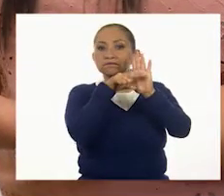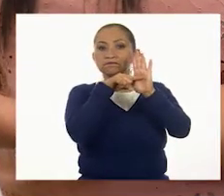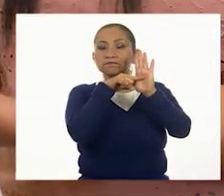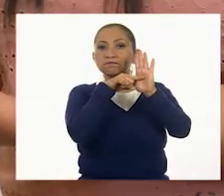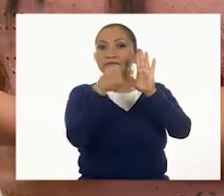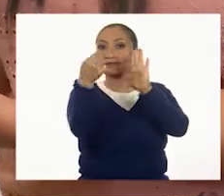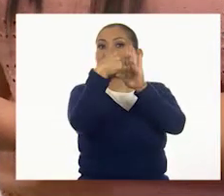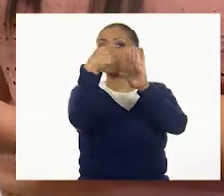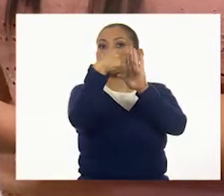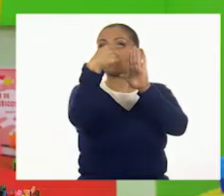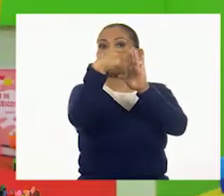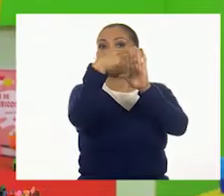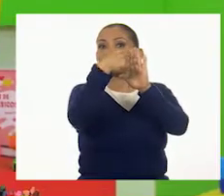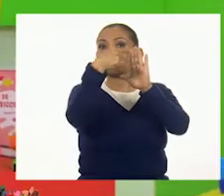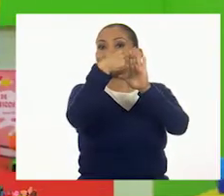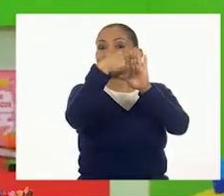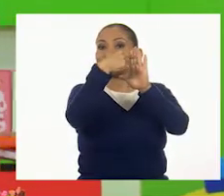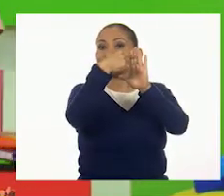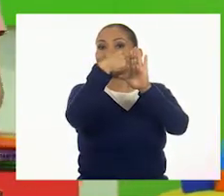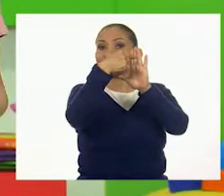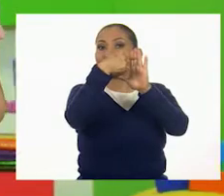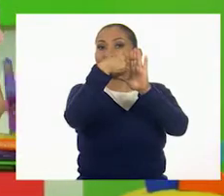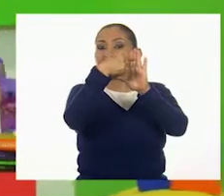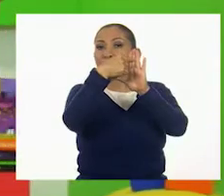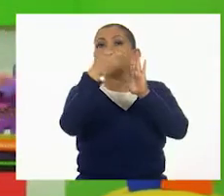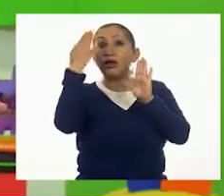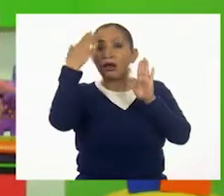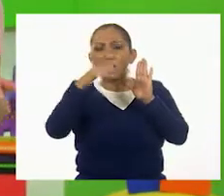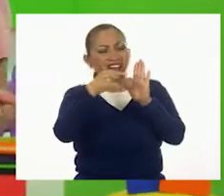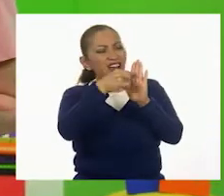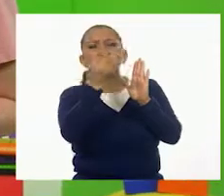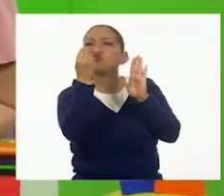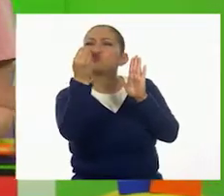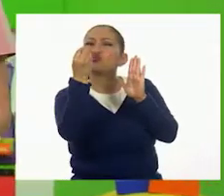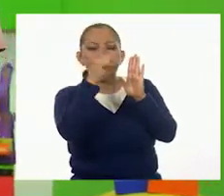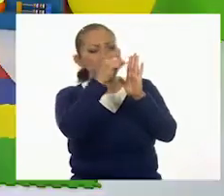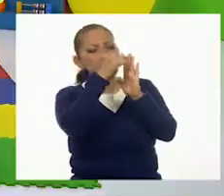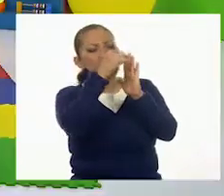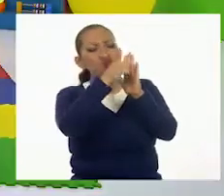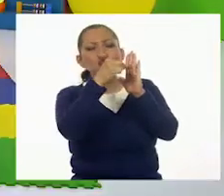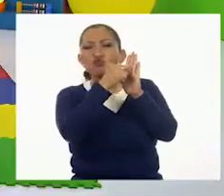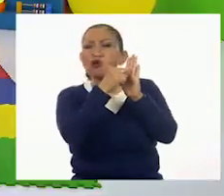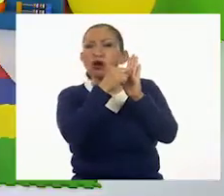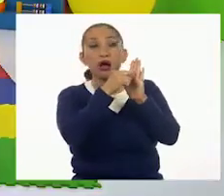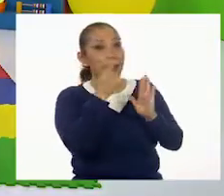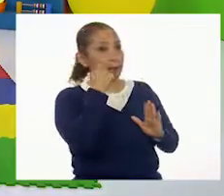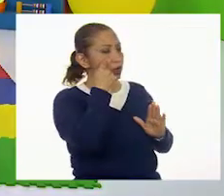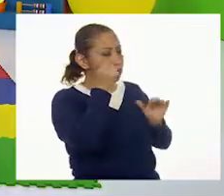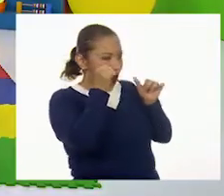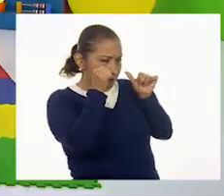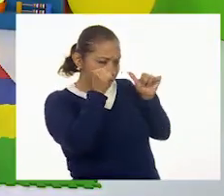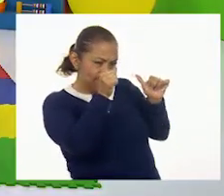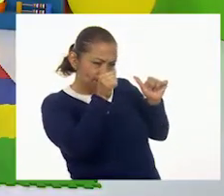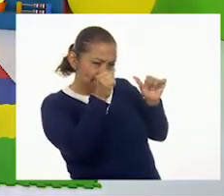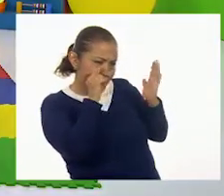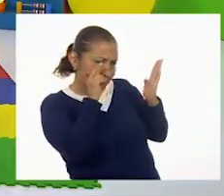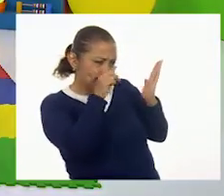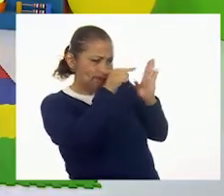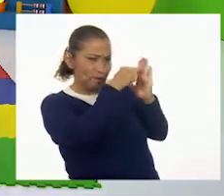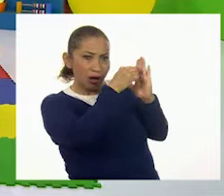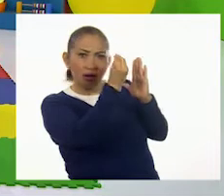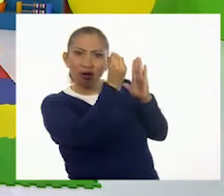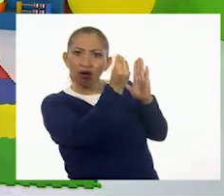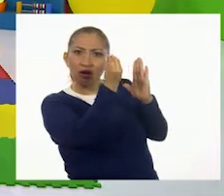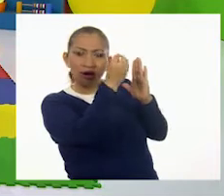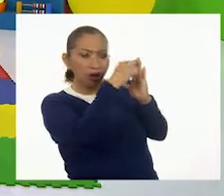En la parte de arriba. ¿Cómo sabes que hay muchos puntos? ¡Ay! Pues porque observé y vi que